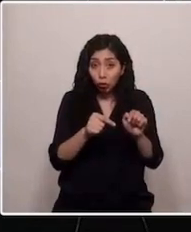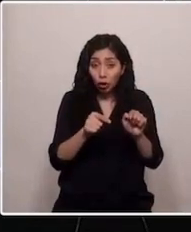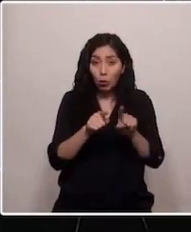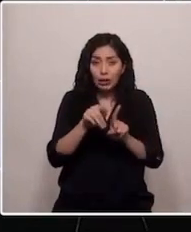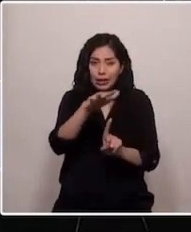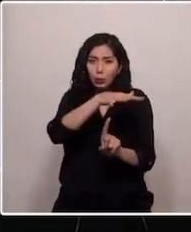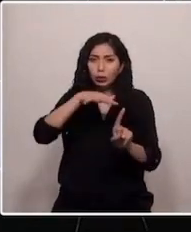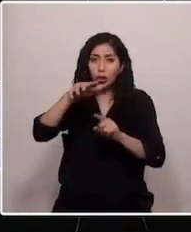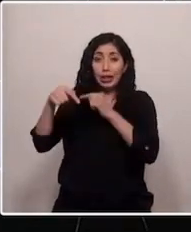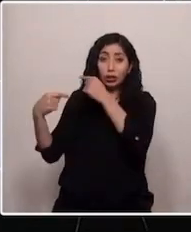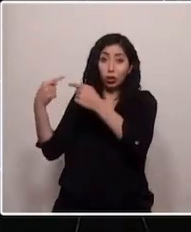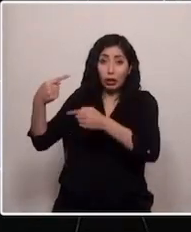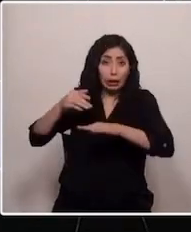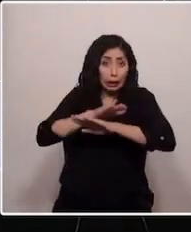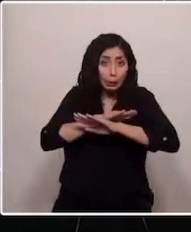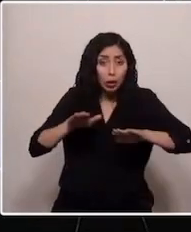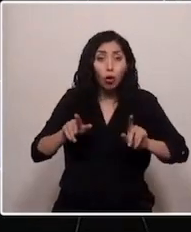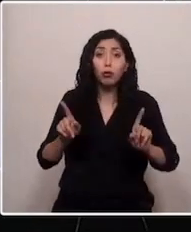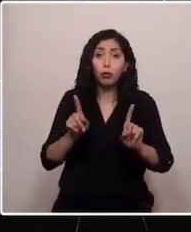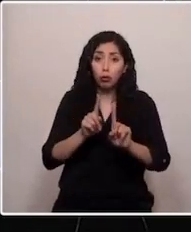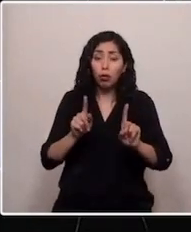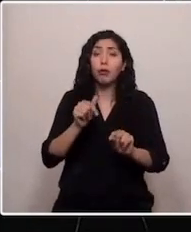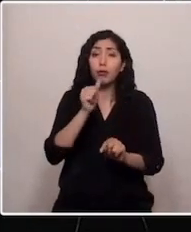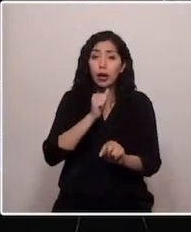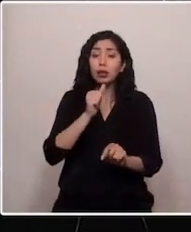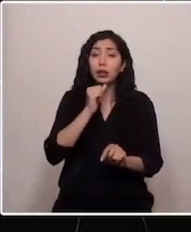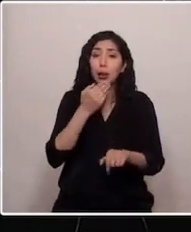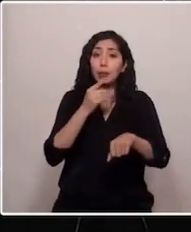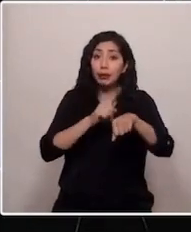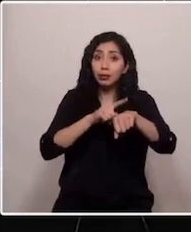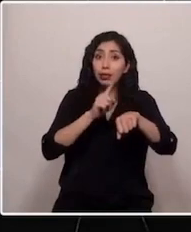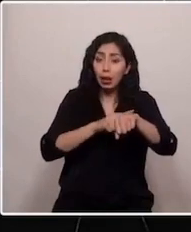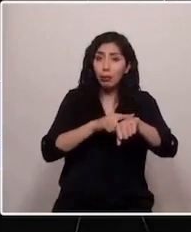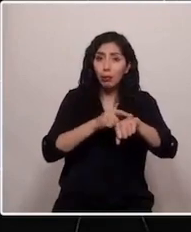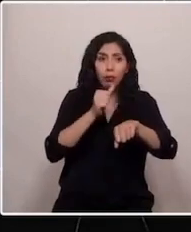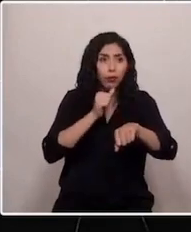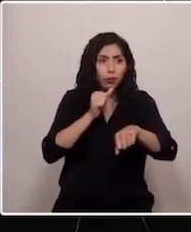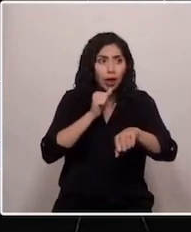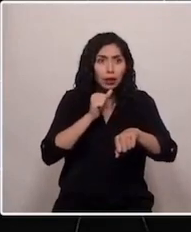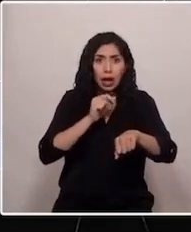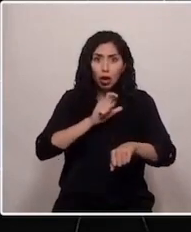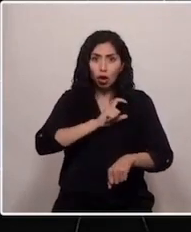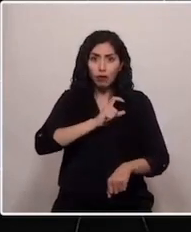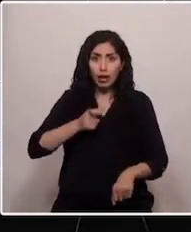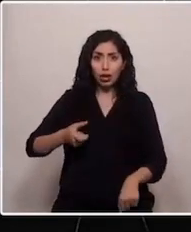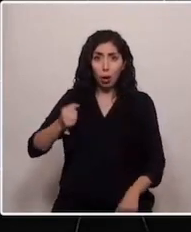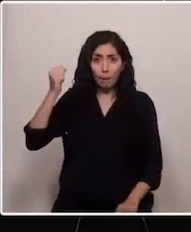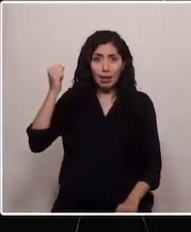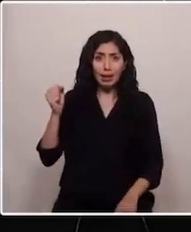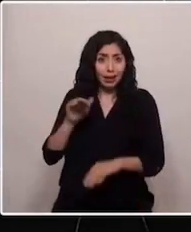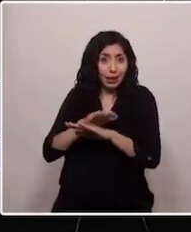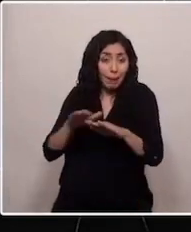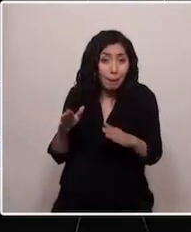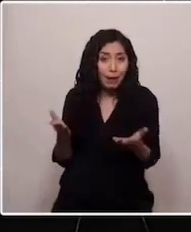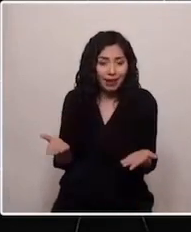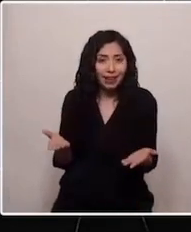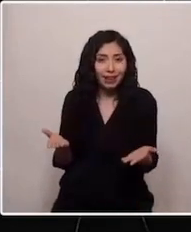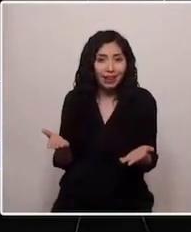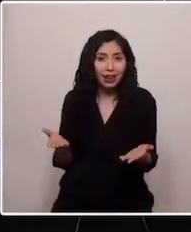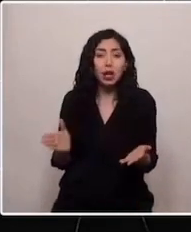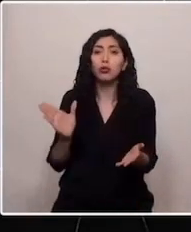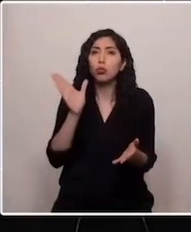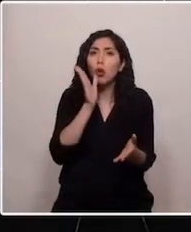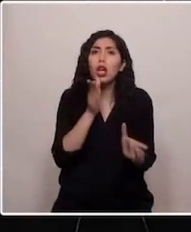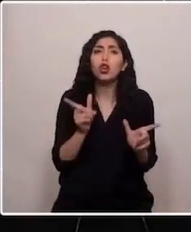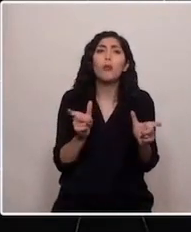falta el aspecto de la cronología ni siquiera ha terminado el gobierno de piñera no han existido comisiones de